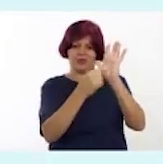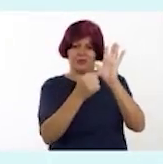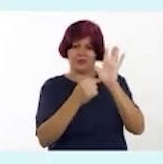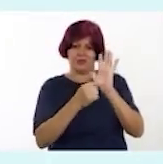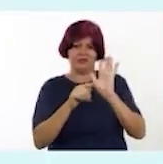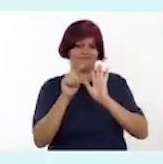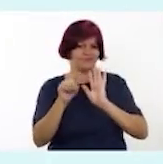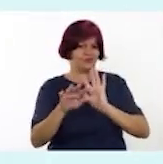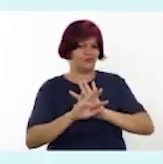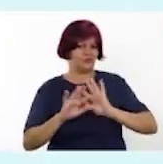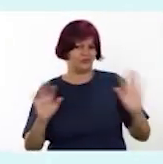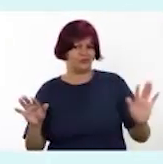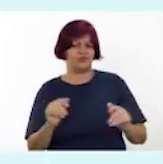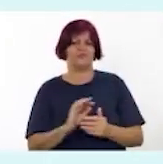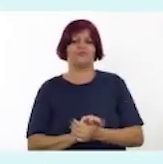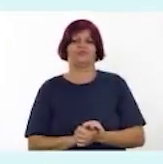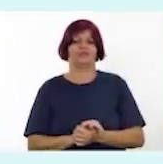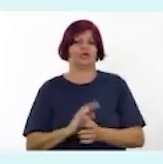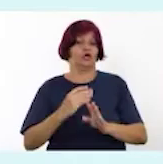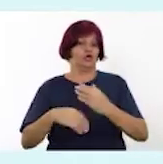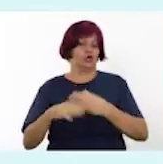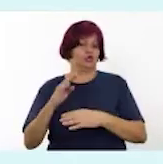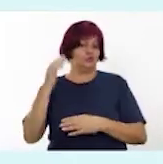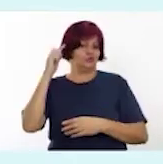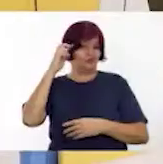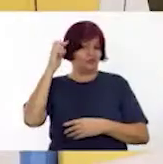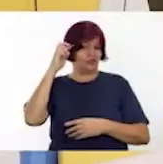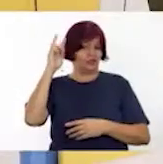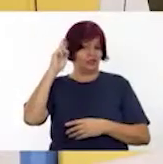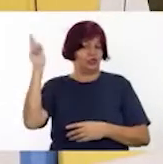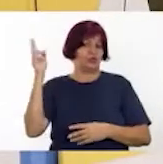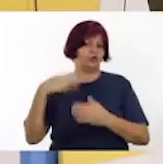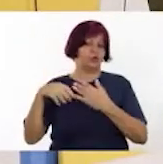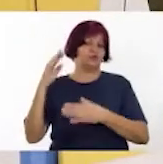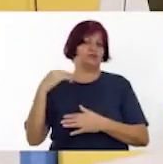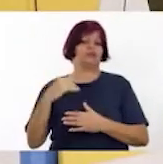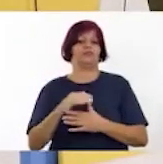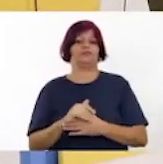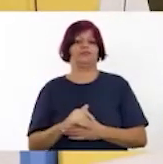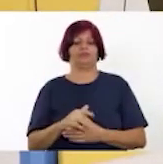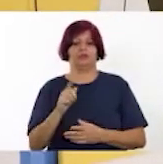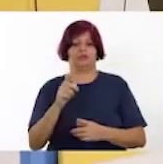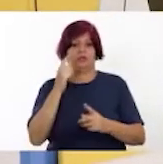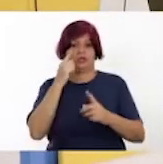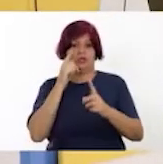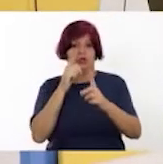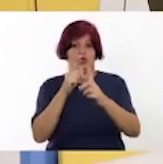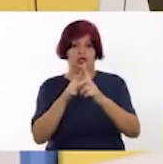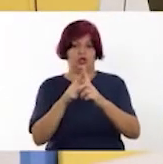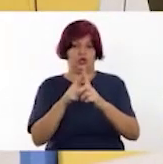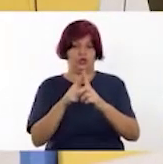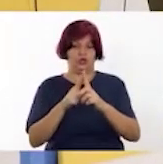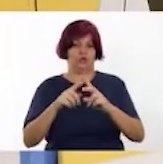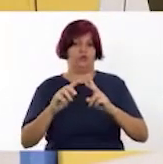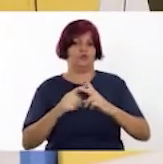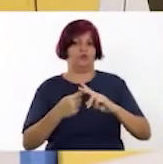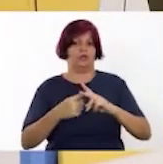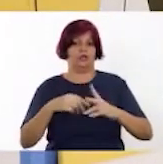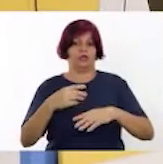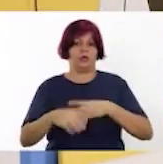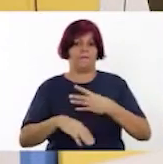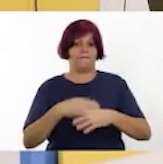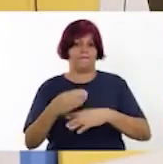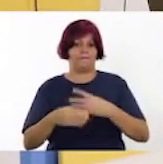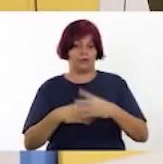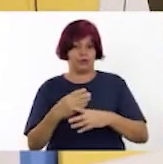geometría plana que se recordaron en el encuentro anterior. Ahí tienen el objetivo, que es formular y resolver problemas geométricos de